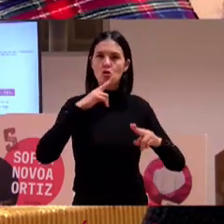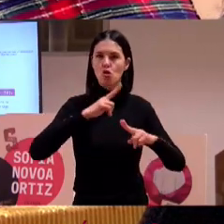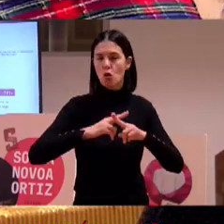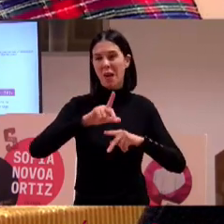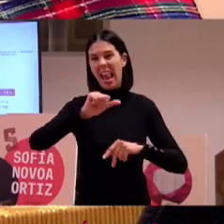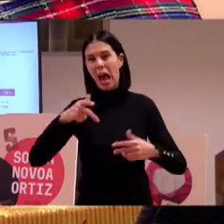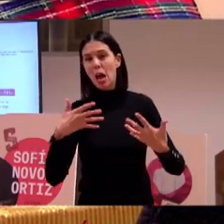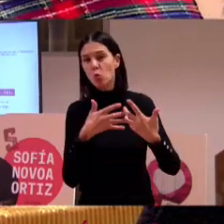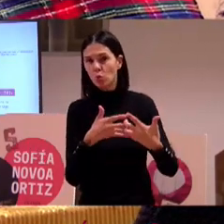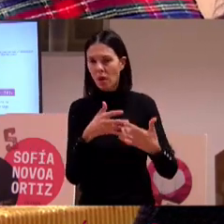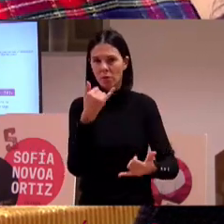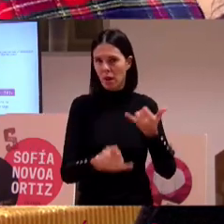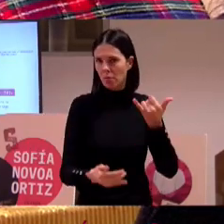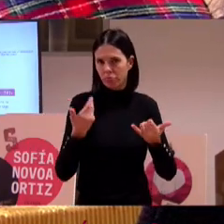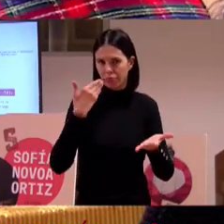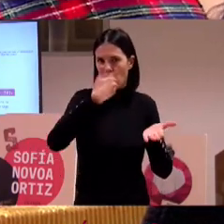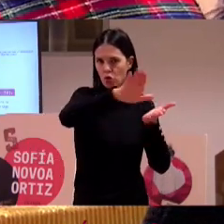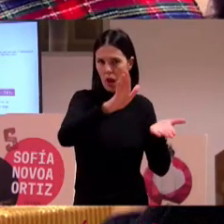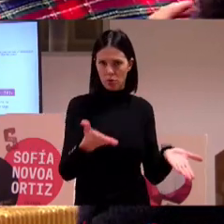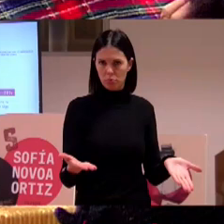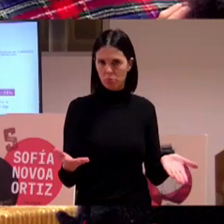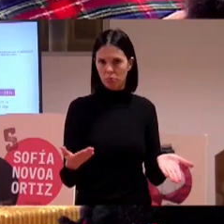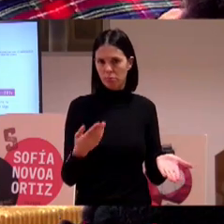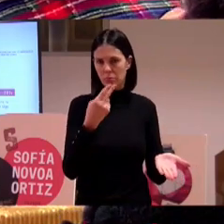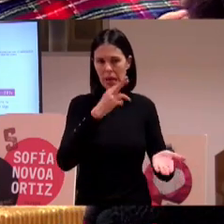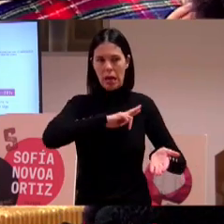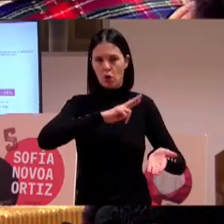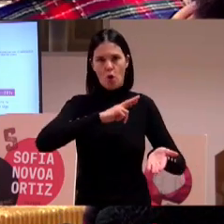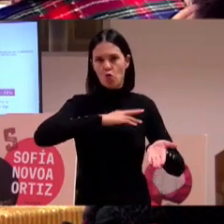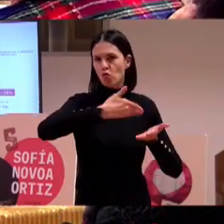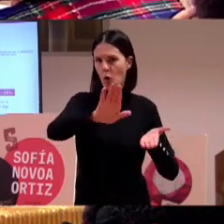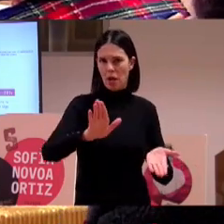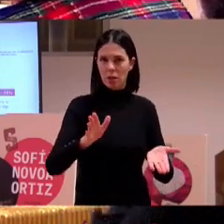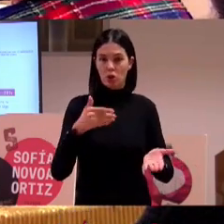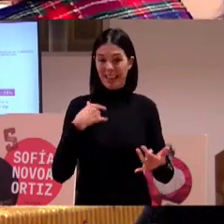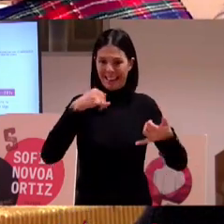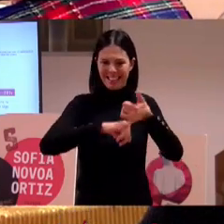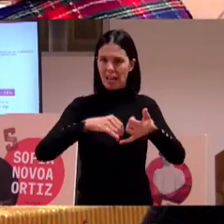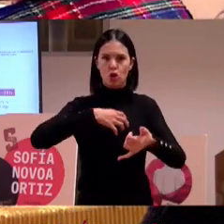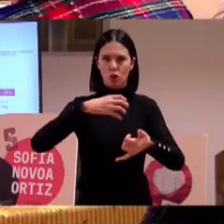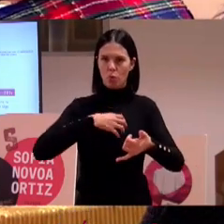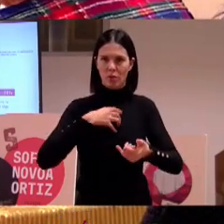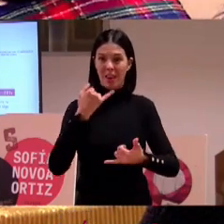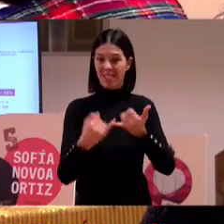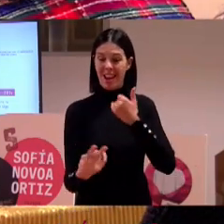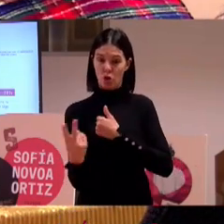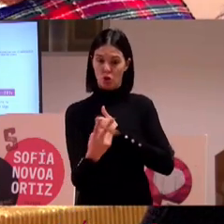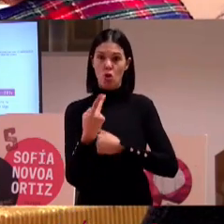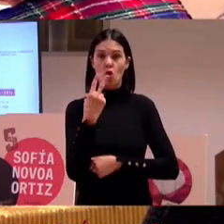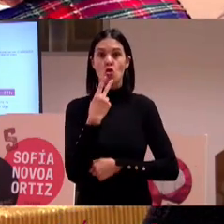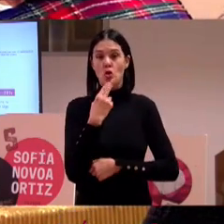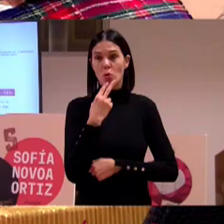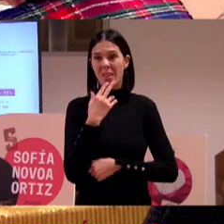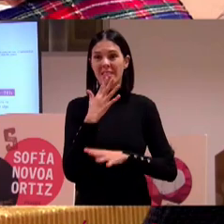los comulgaron y no se podían casar. Y estuvieron de novios 10 años. Y él tuvo que ir a